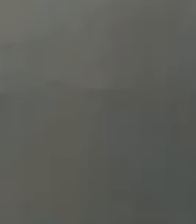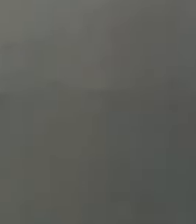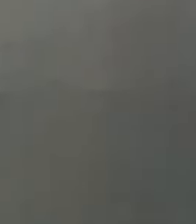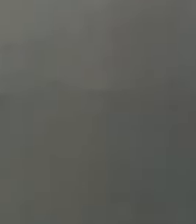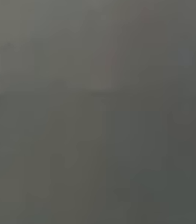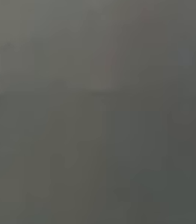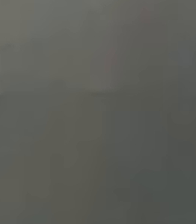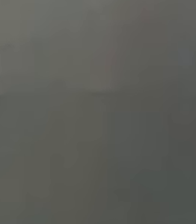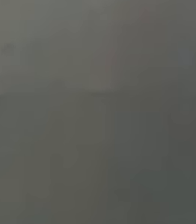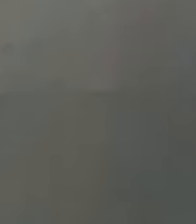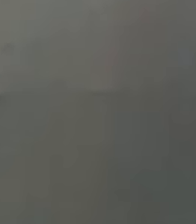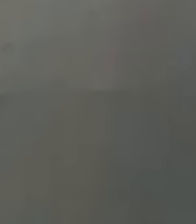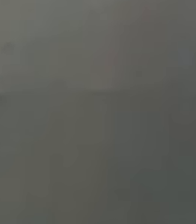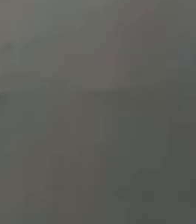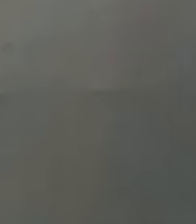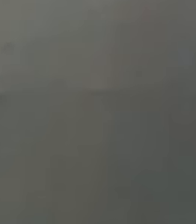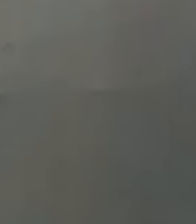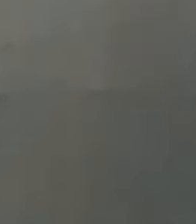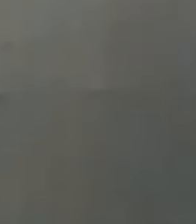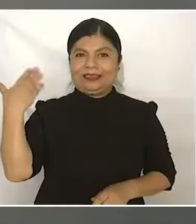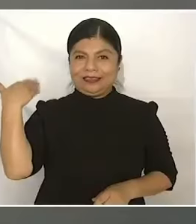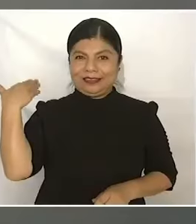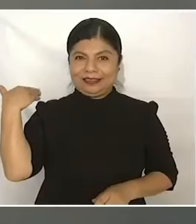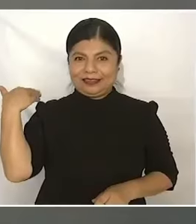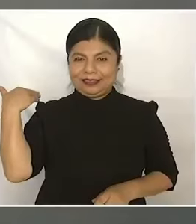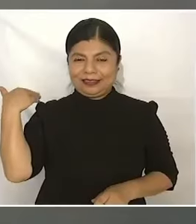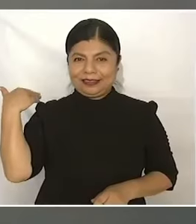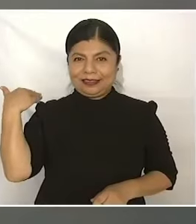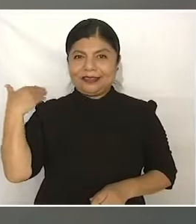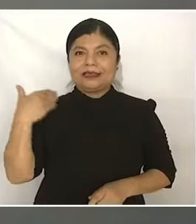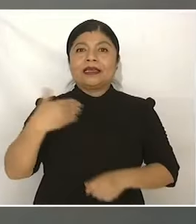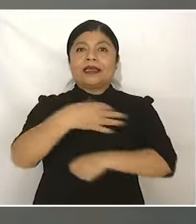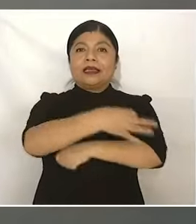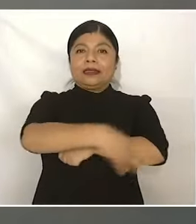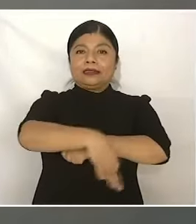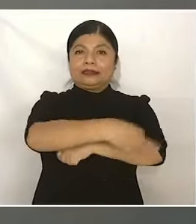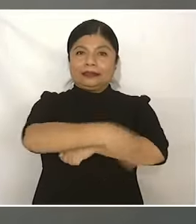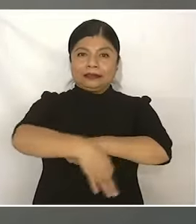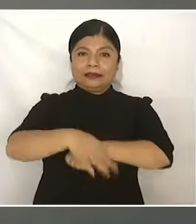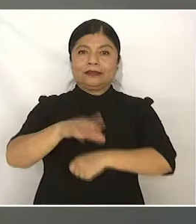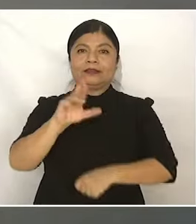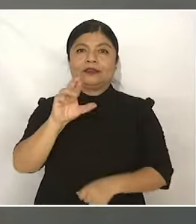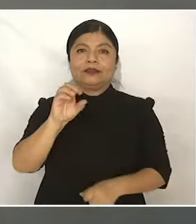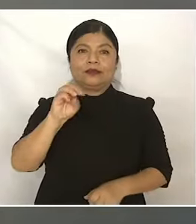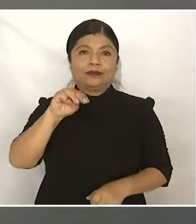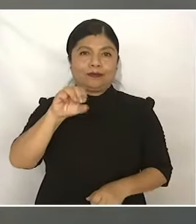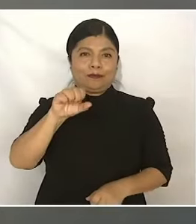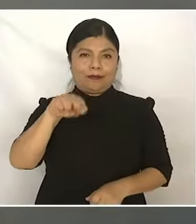que comentó el arquitecto Román Meyer,